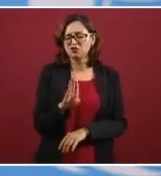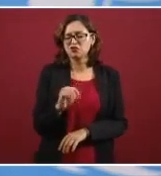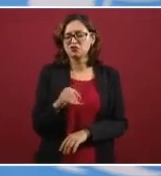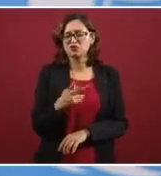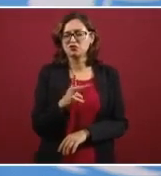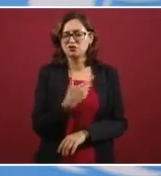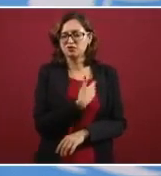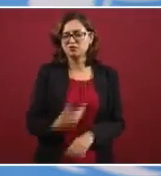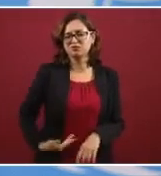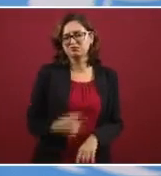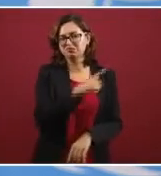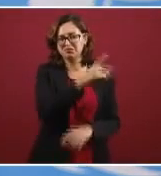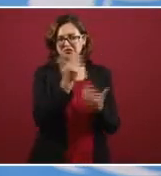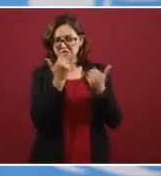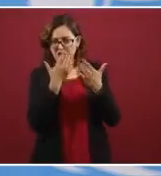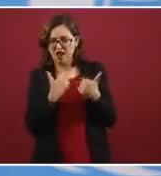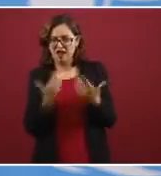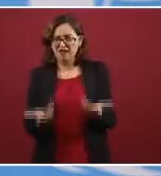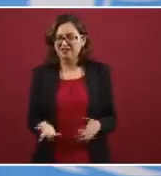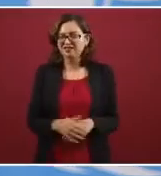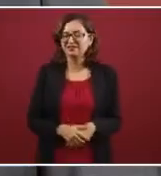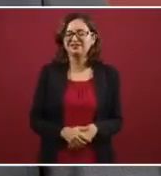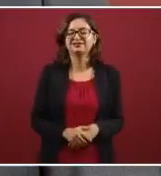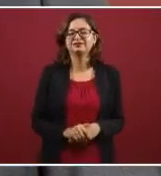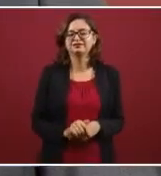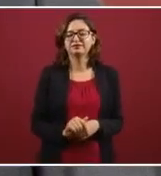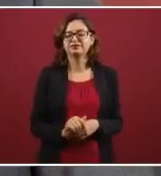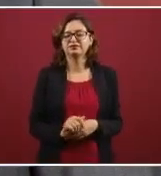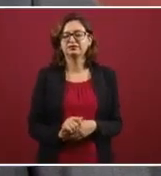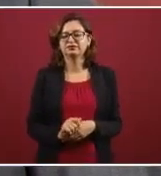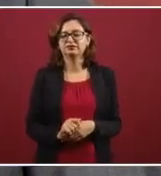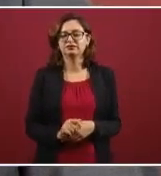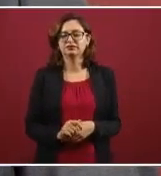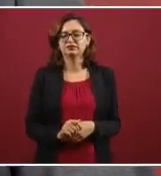Entonces, y se están vendiendo